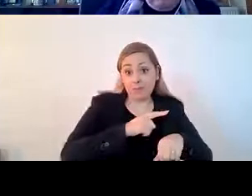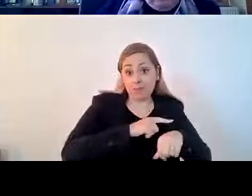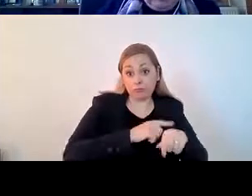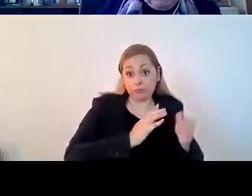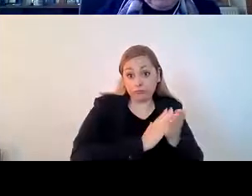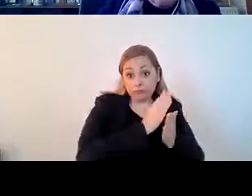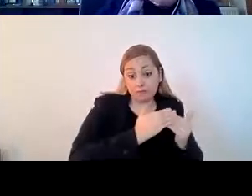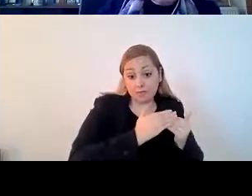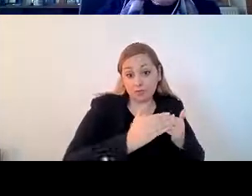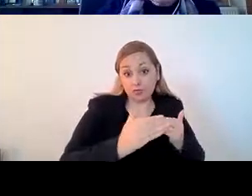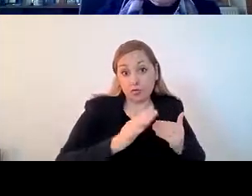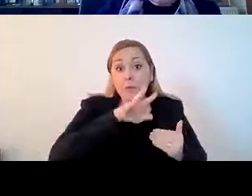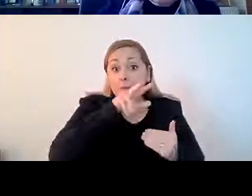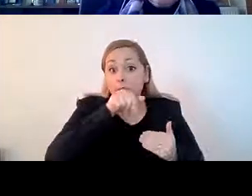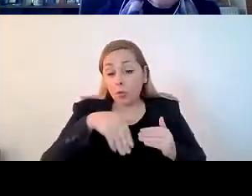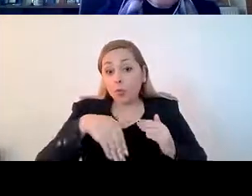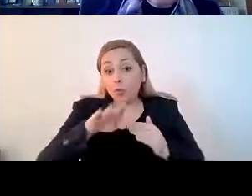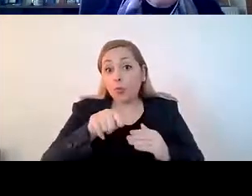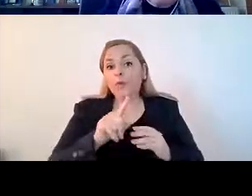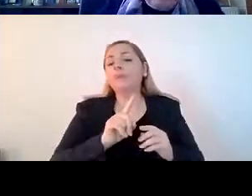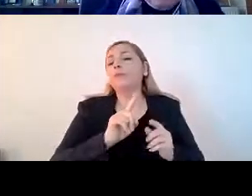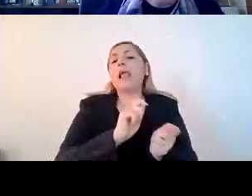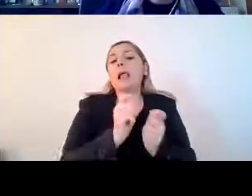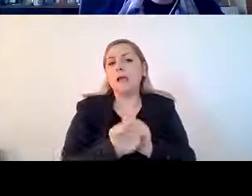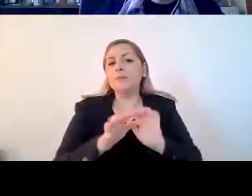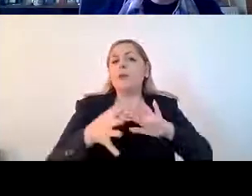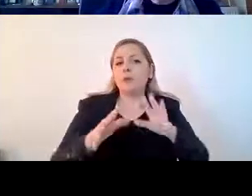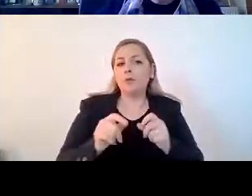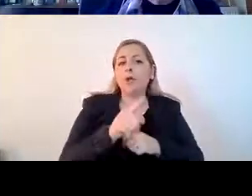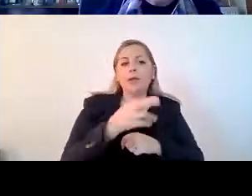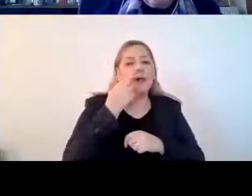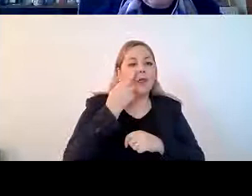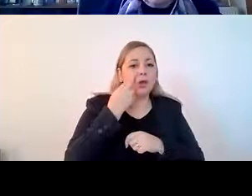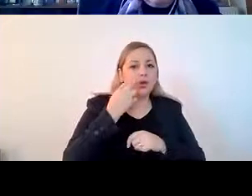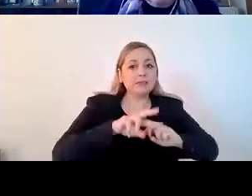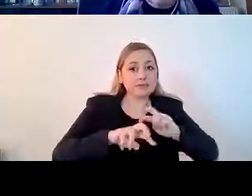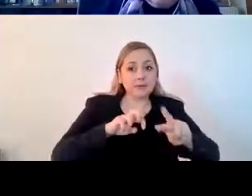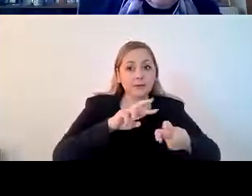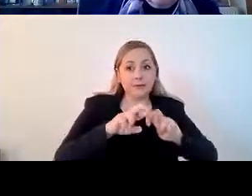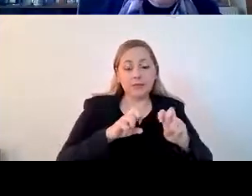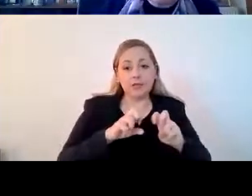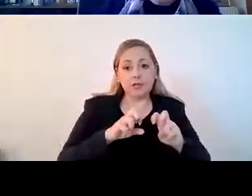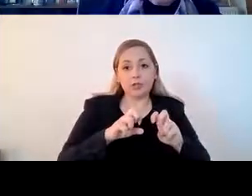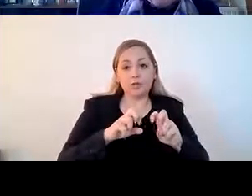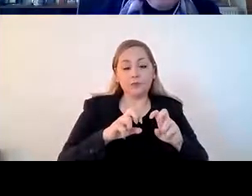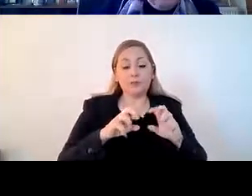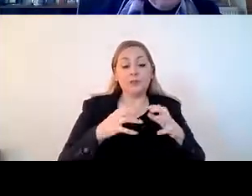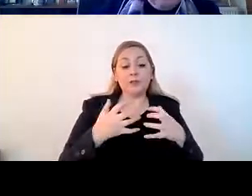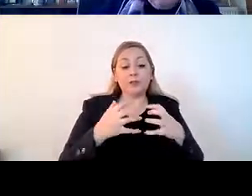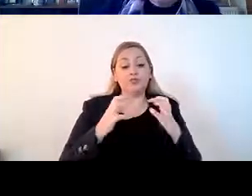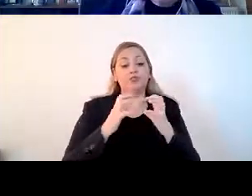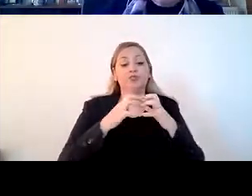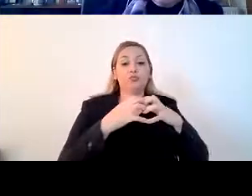de madurez. Entonces se debe reconocer aquí que la investigación, tanto a nivel de las funciones estructurales